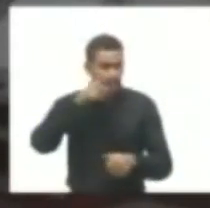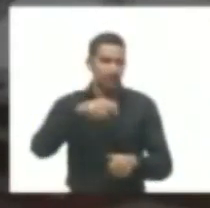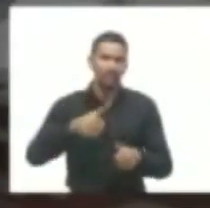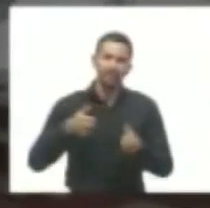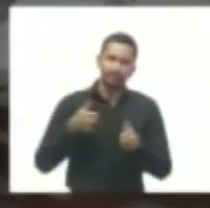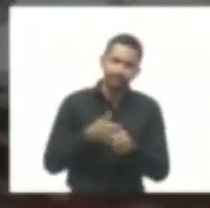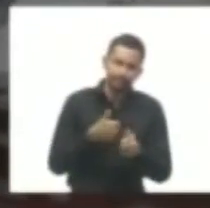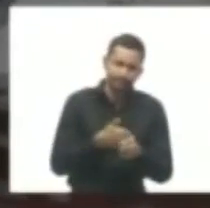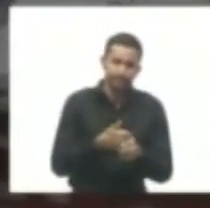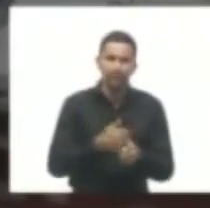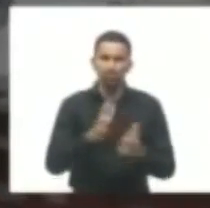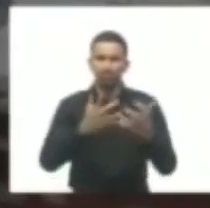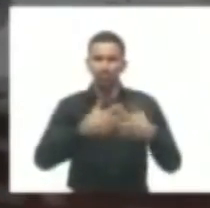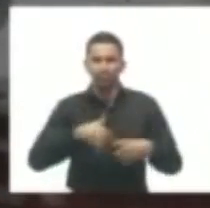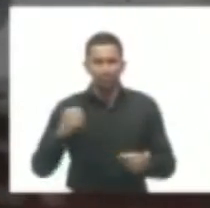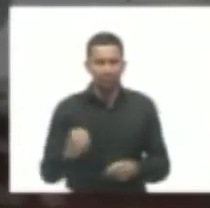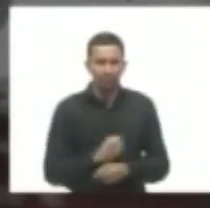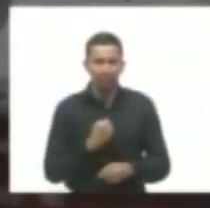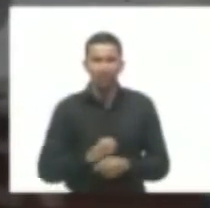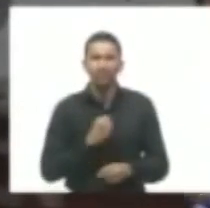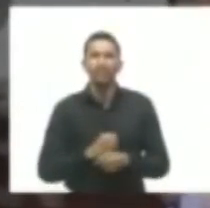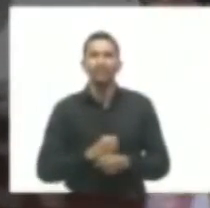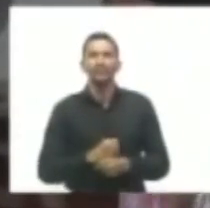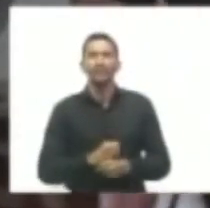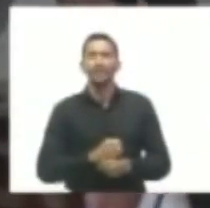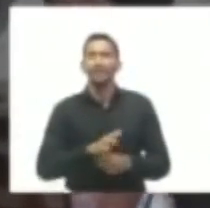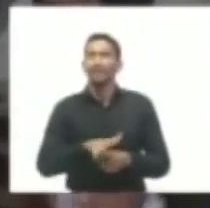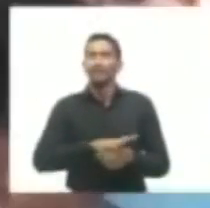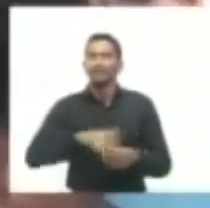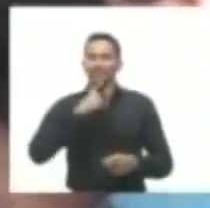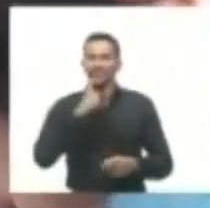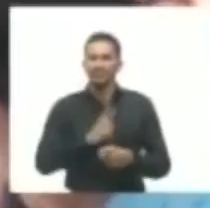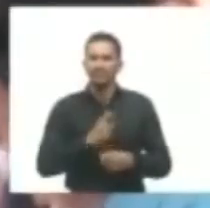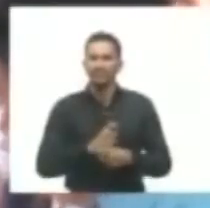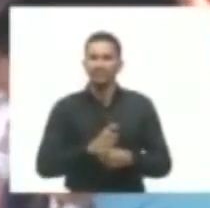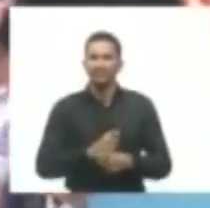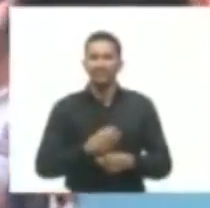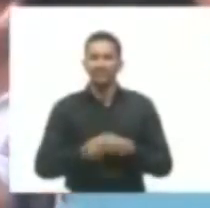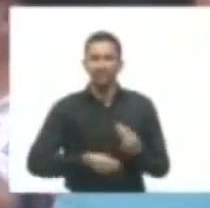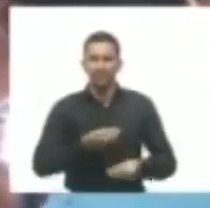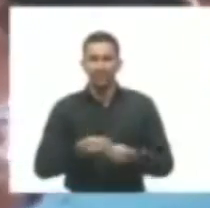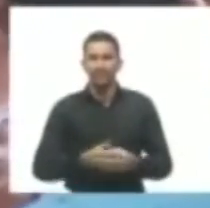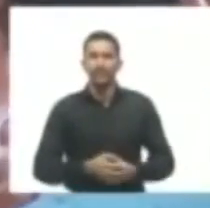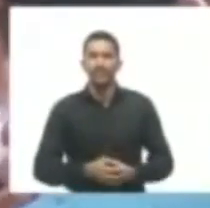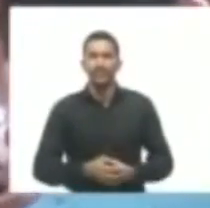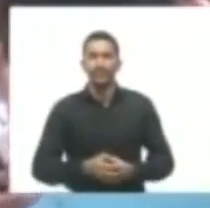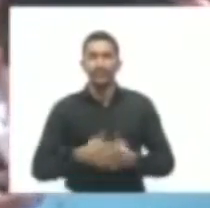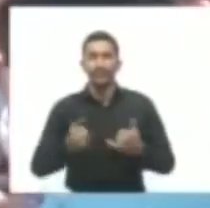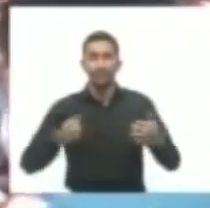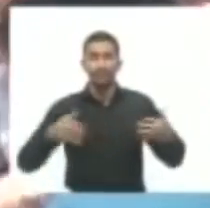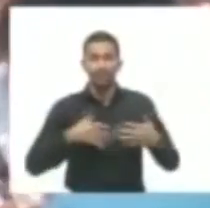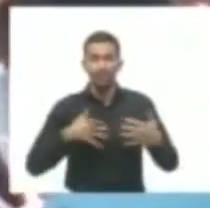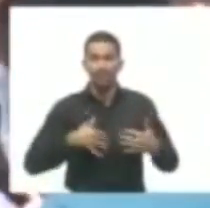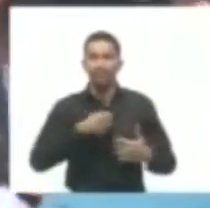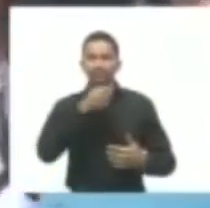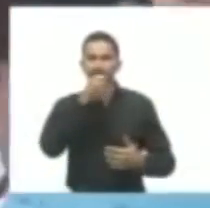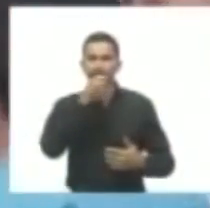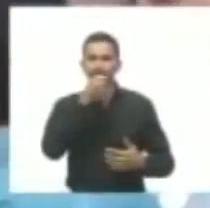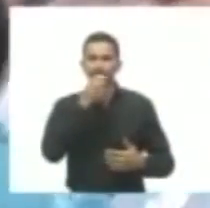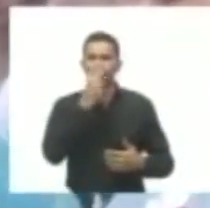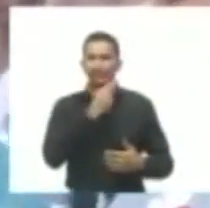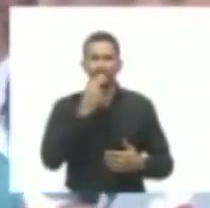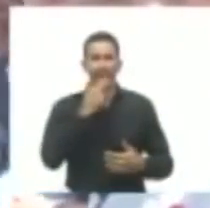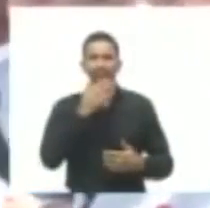en el desempeño normal de una función con tanta complejidad como la que nosotros adelantamos. En Valledupar, Ramón Meneses, las noticias,